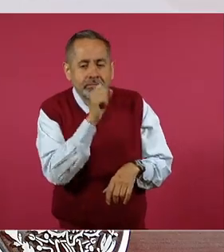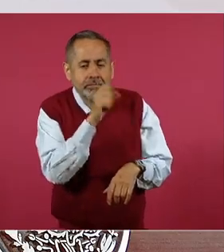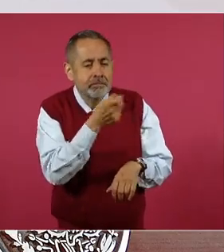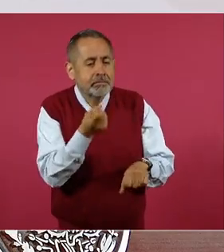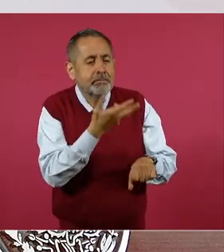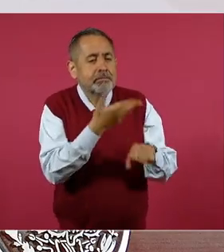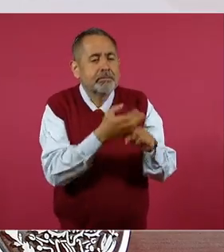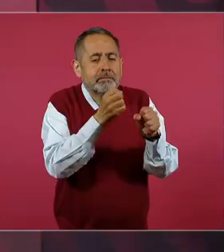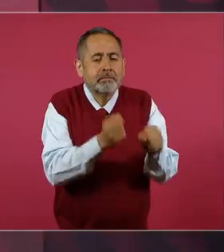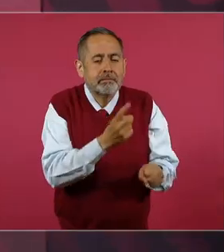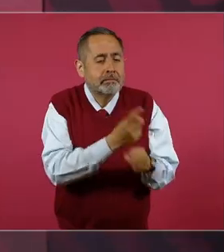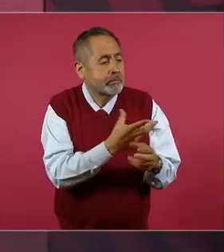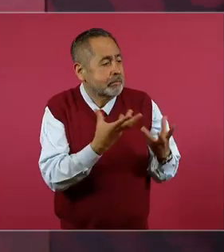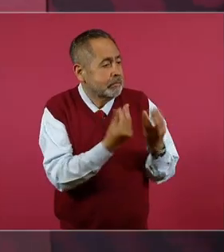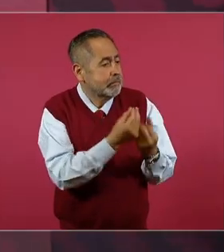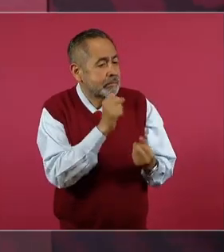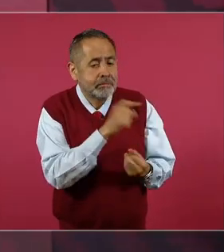seguridad